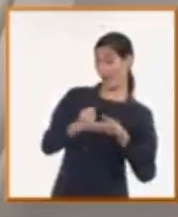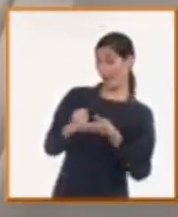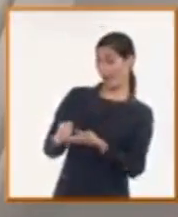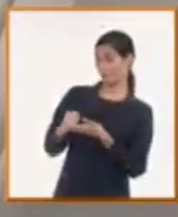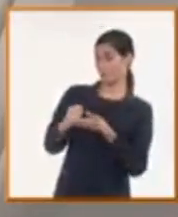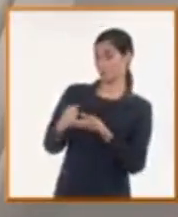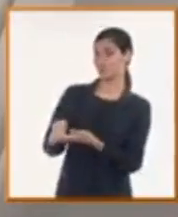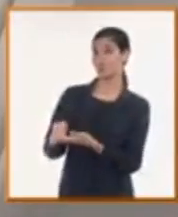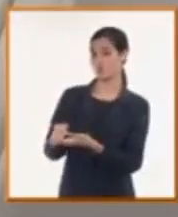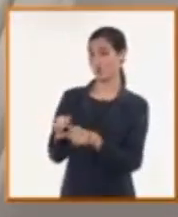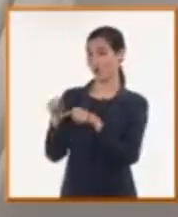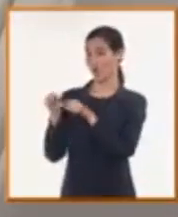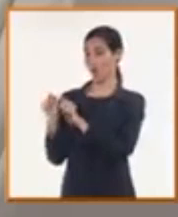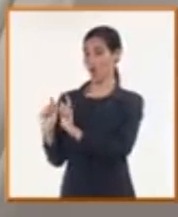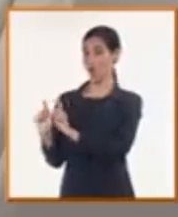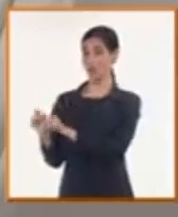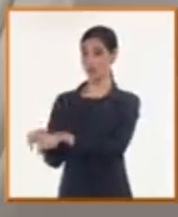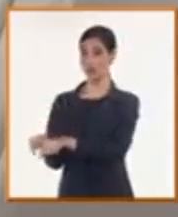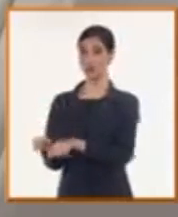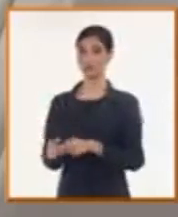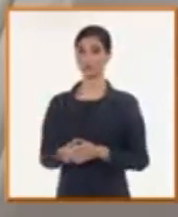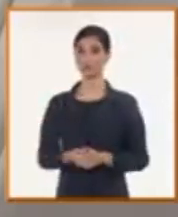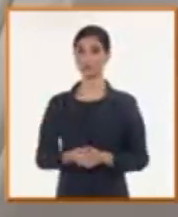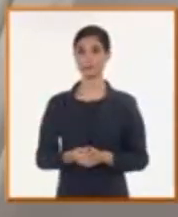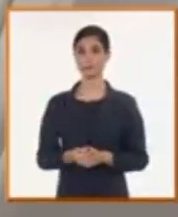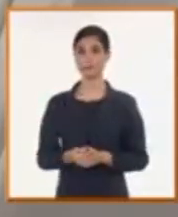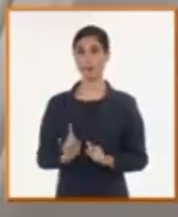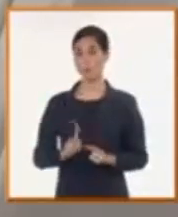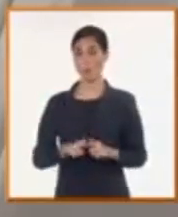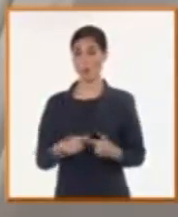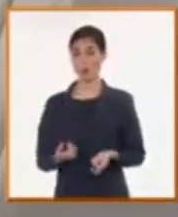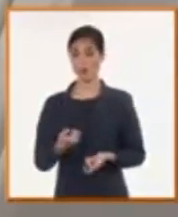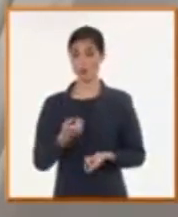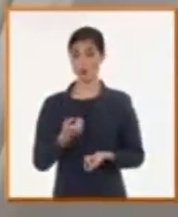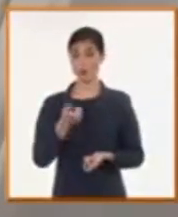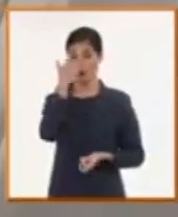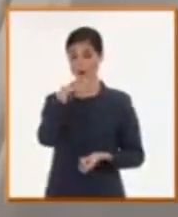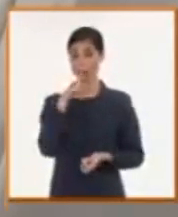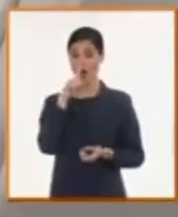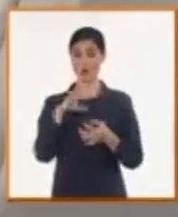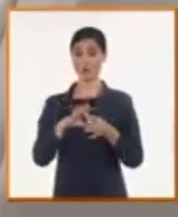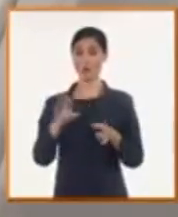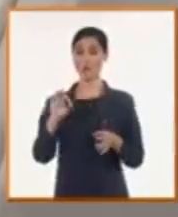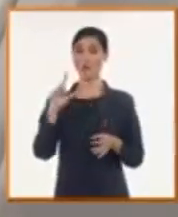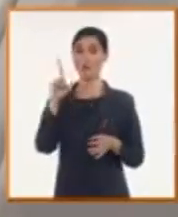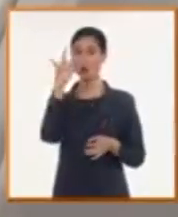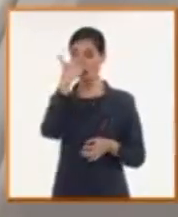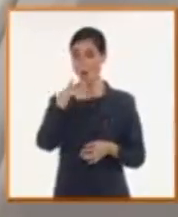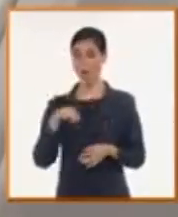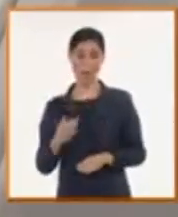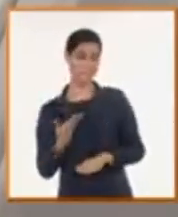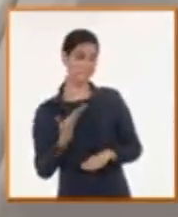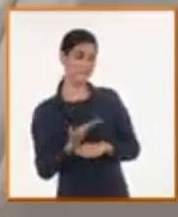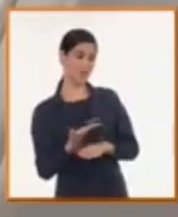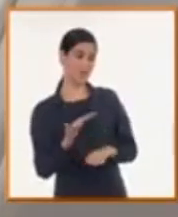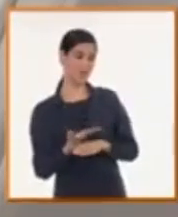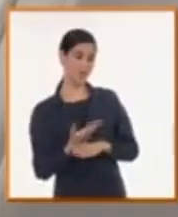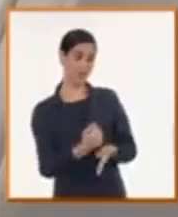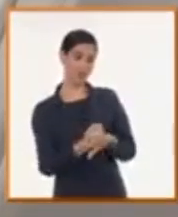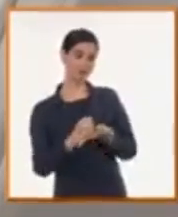Neto, acuden las fuerzas cubanas y luego termina un periodo y luego se pide el refuerzo ya por Dos Santos, que es el